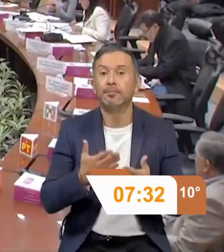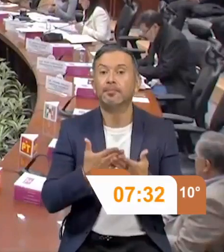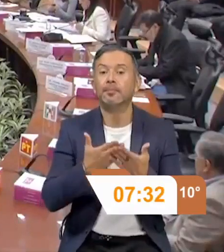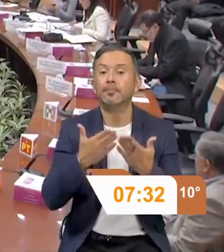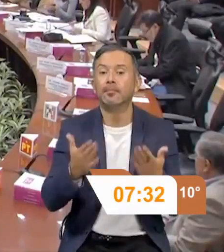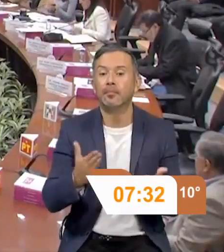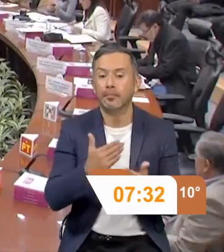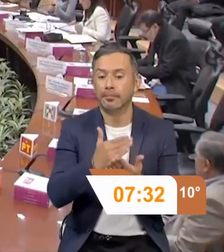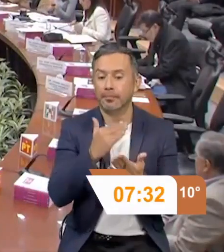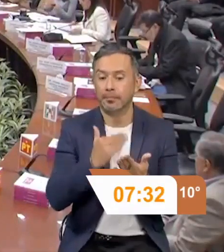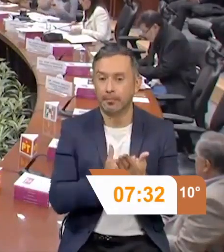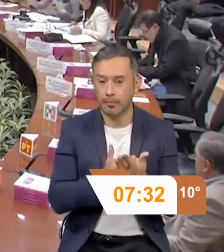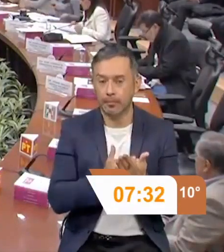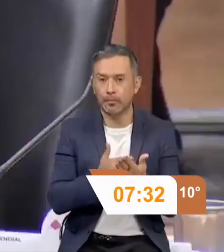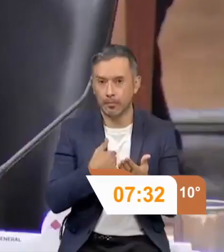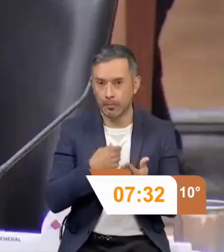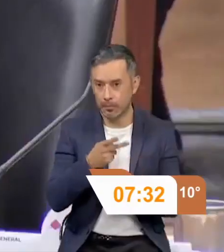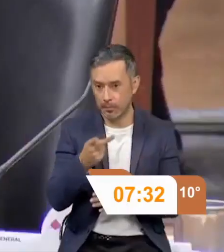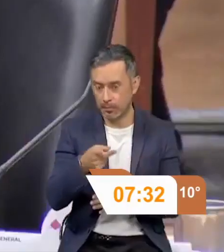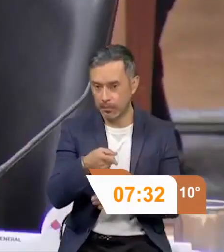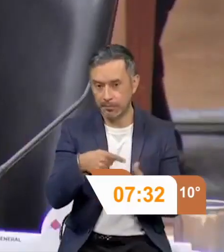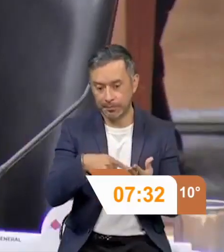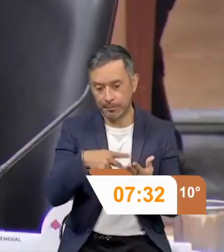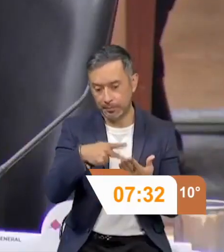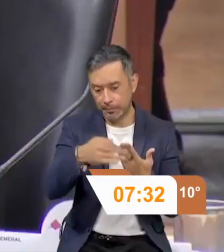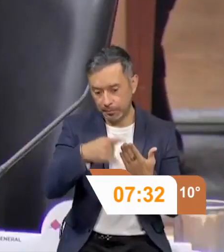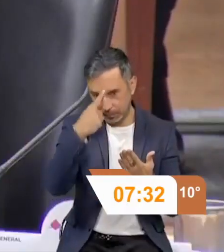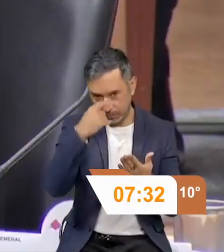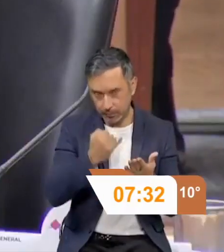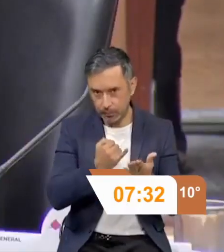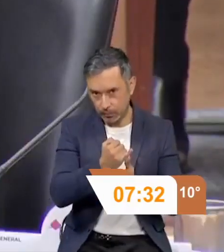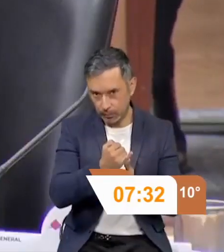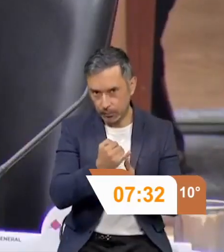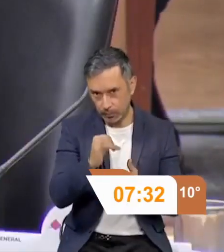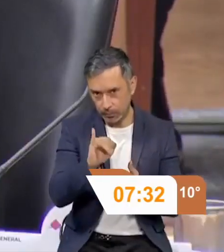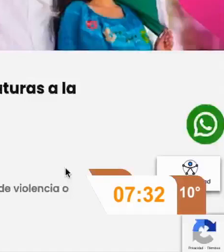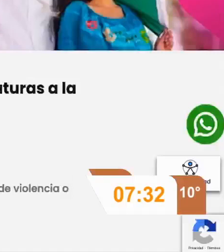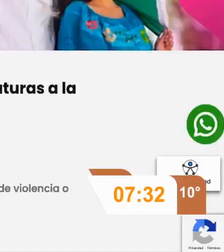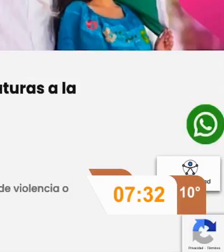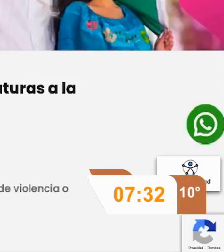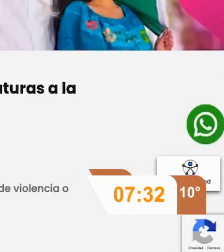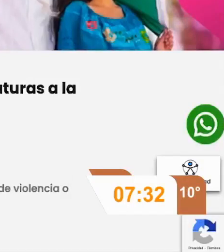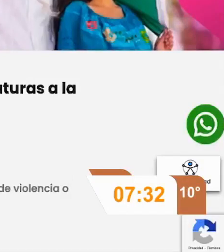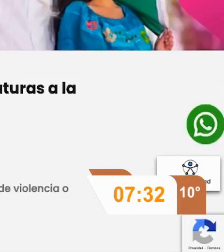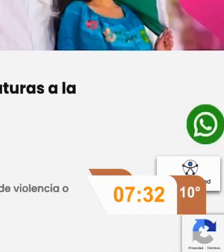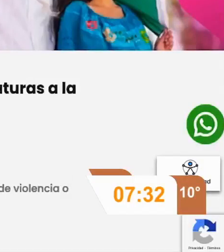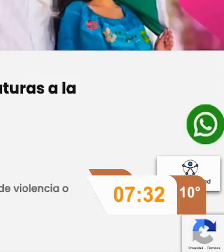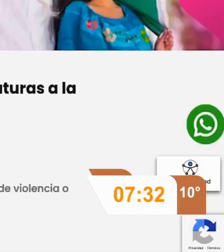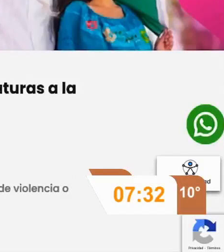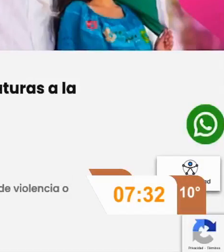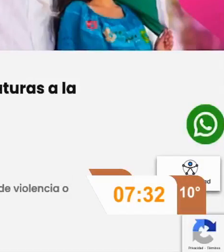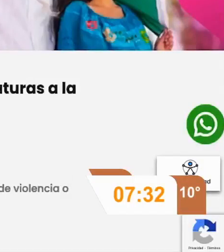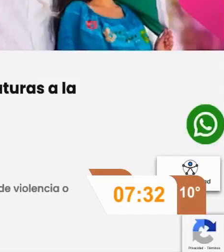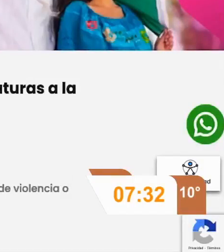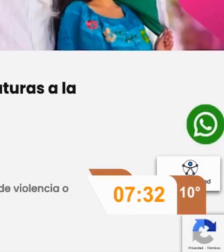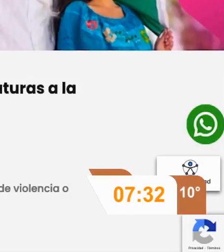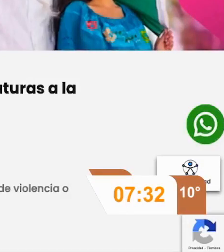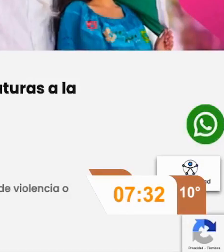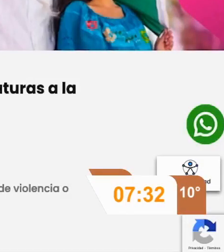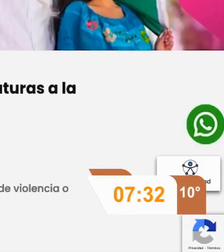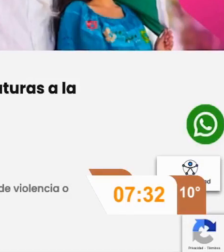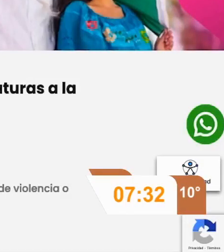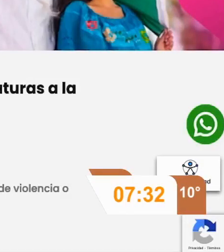deben estar dirigidas a una candidatura específica los interesados deben completar el formulario con sus datos básicos incluyendo